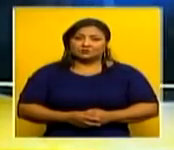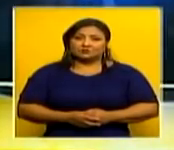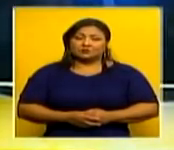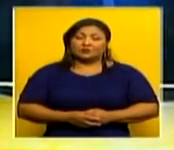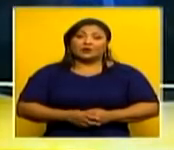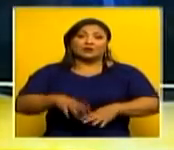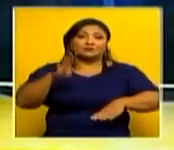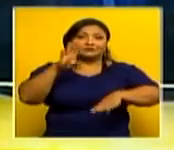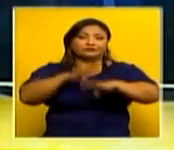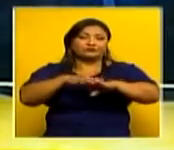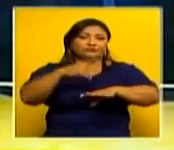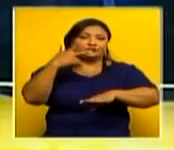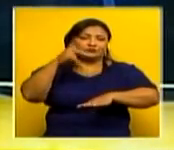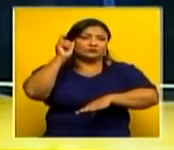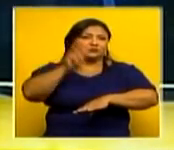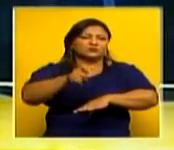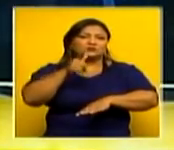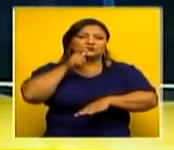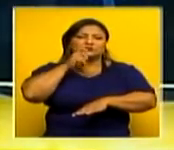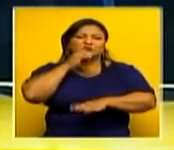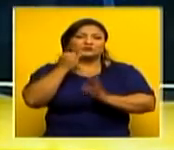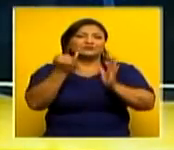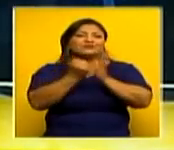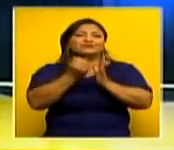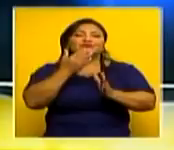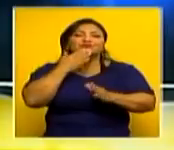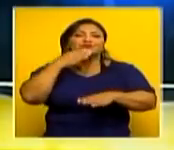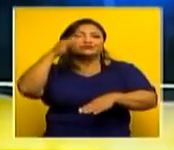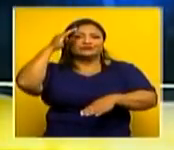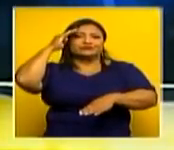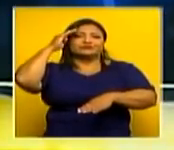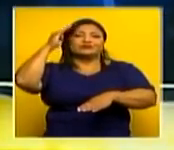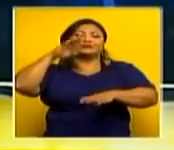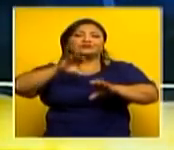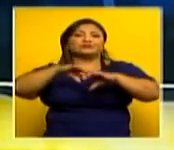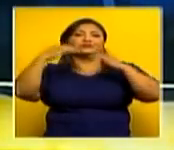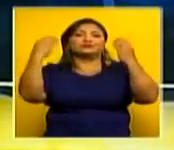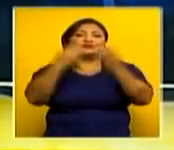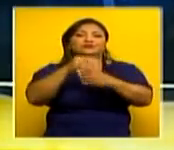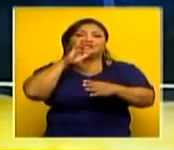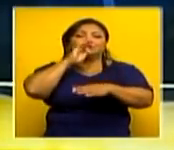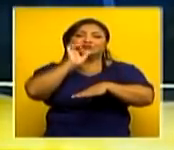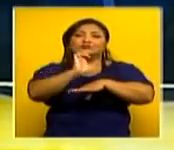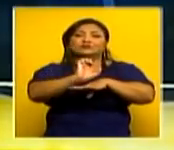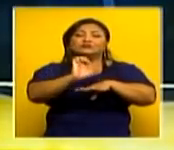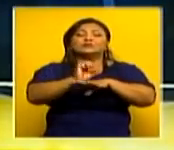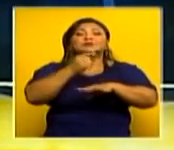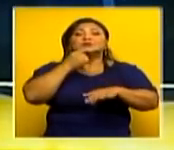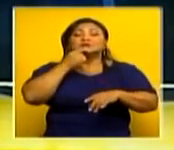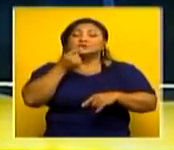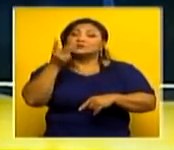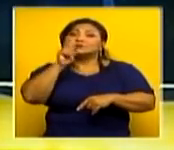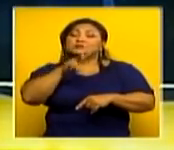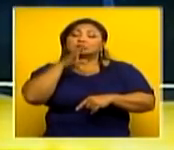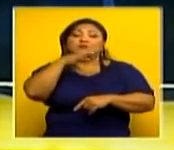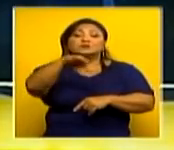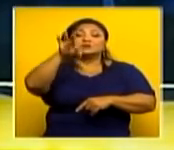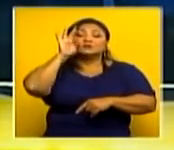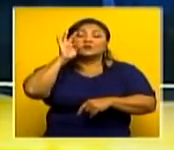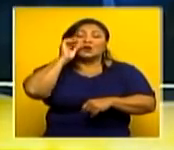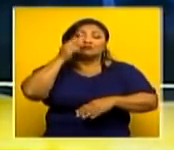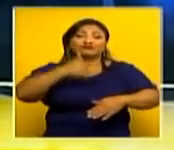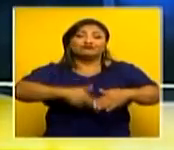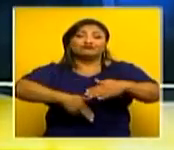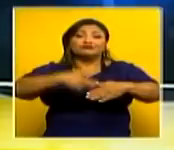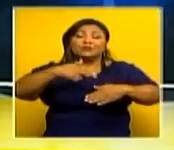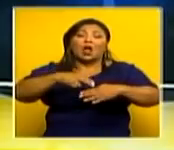Retienen a tres personas quienes se habrían identificado como agentes de la Comisión de Tránsito del Ecuador. También les descubrieron un arma de